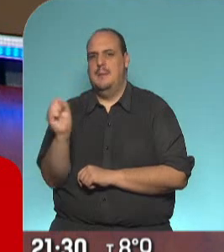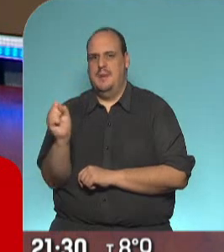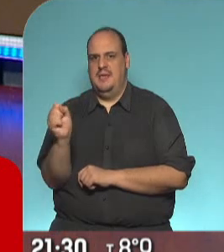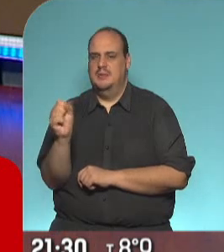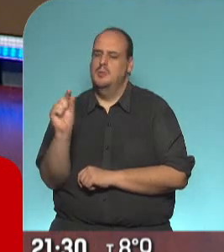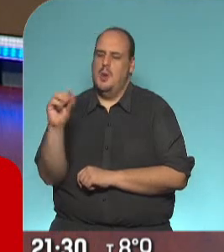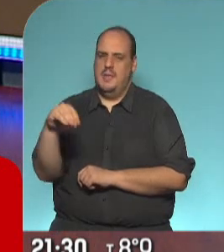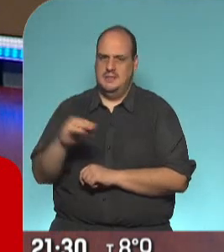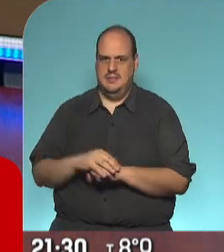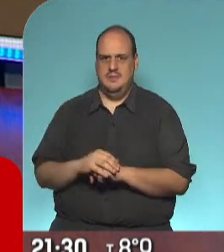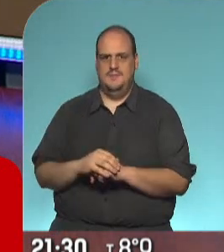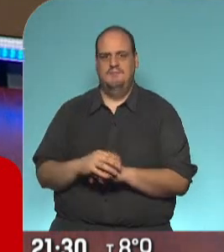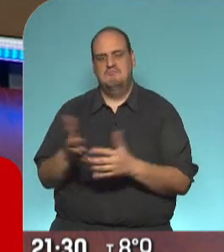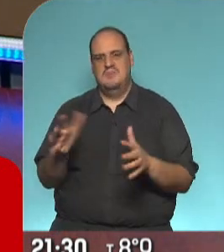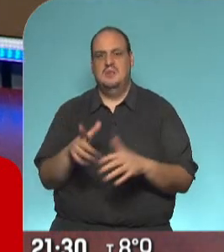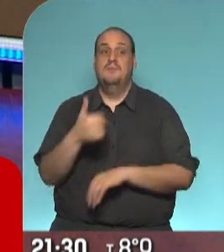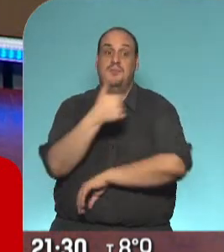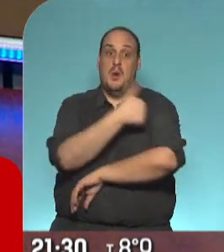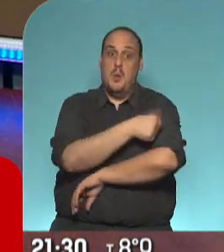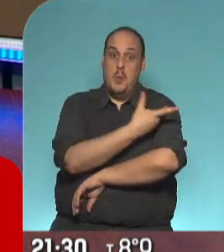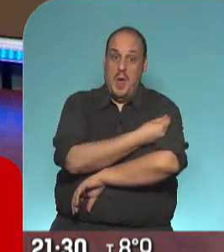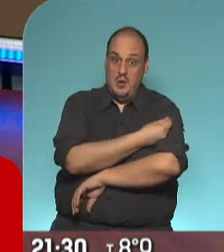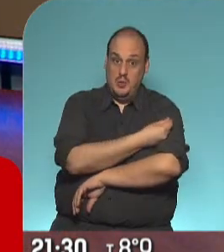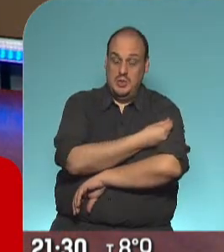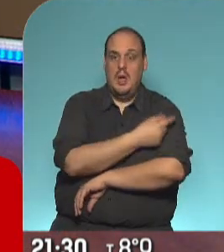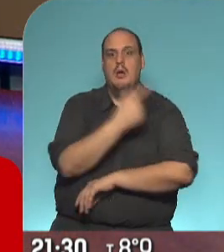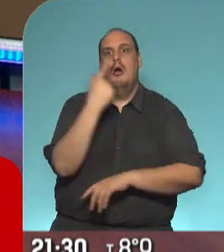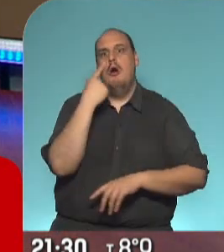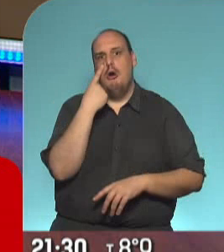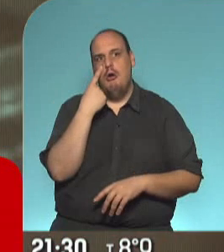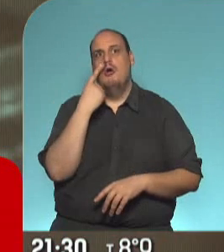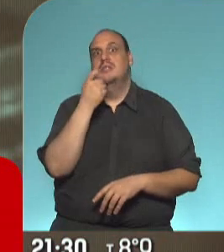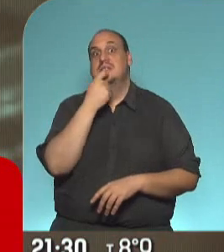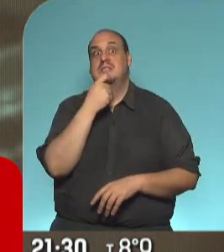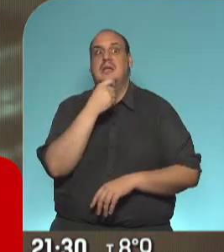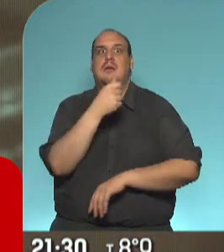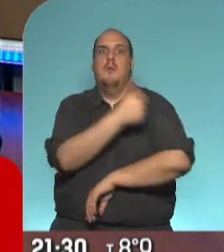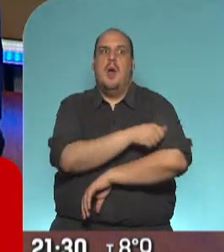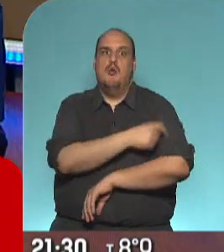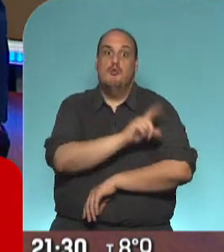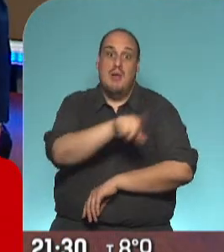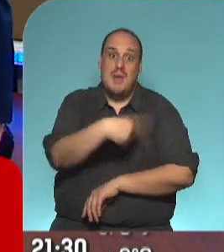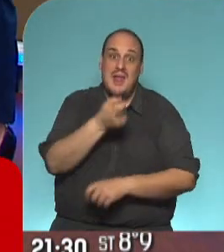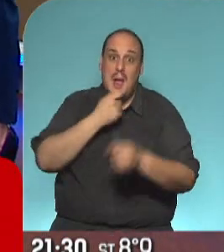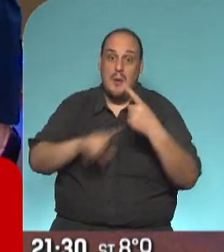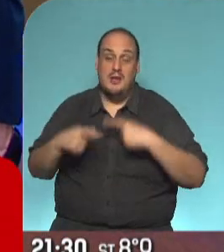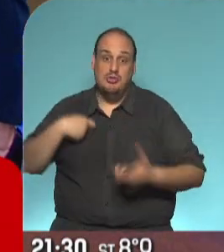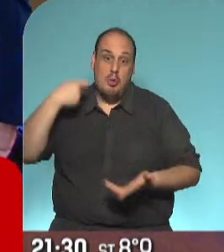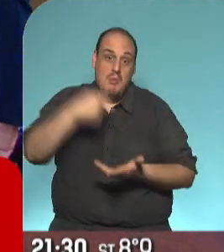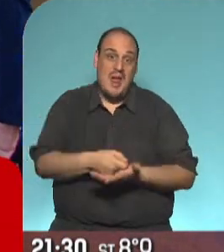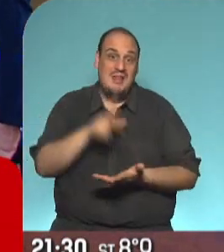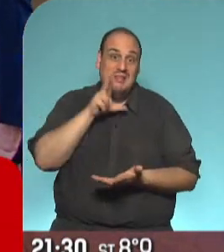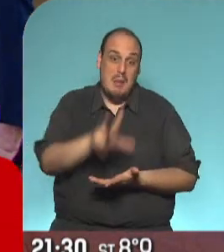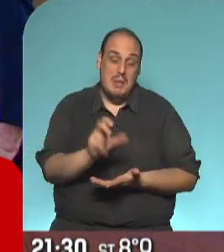un poco más. Repetimos, es la dosis y no significa que nosotros mañana, si sale la vacuna, esta vayamos a pagar 3.000 pesos